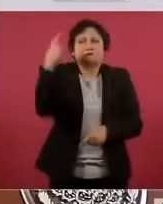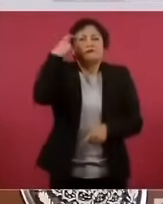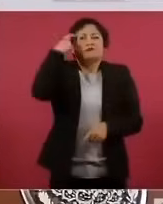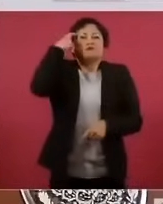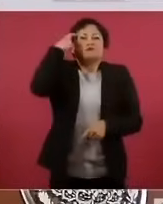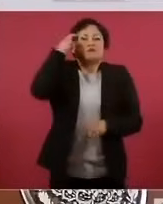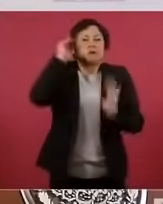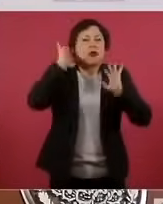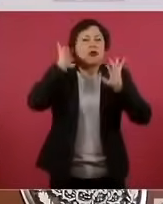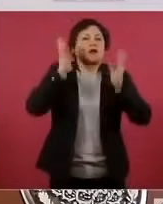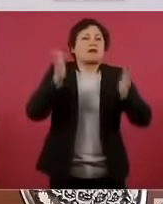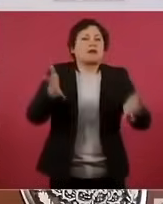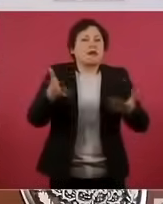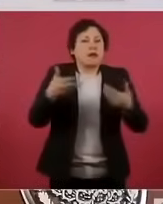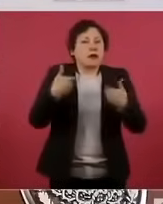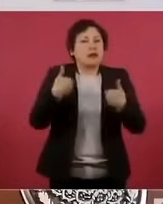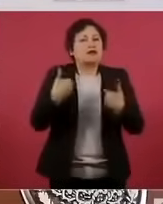permitirse